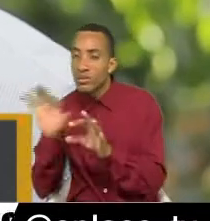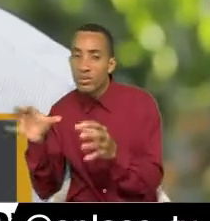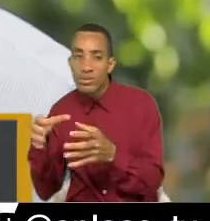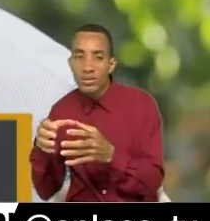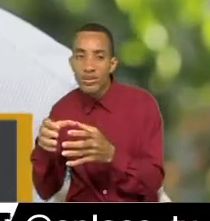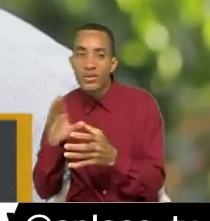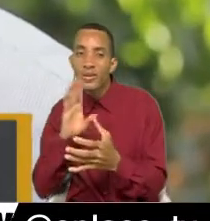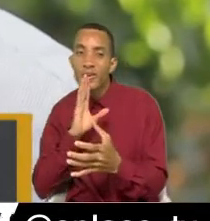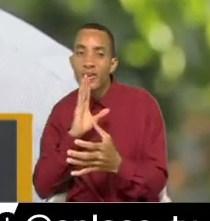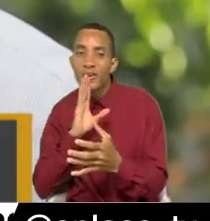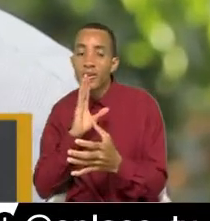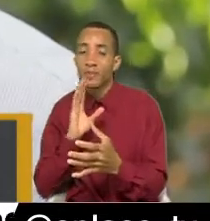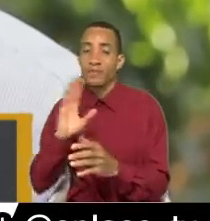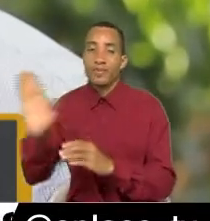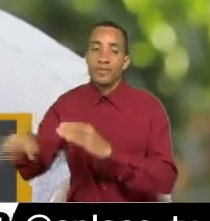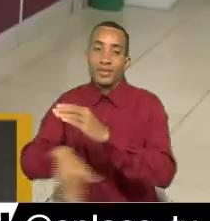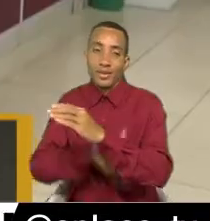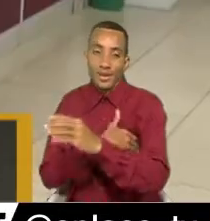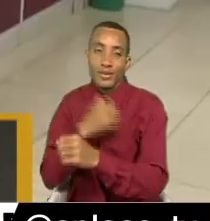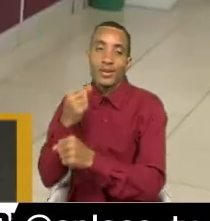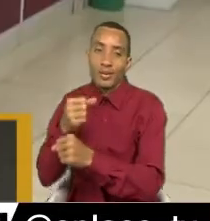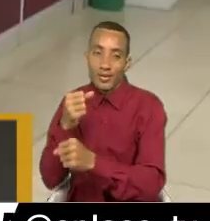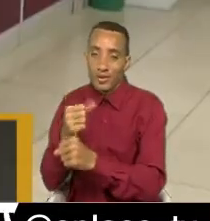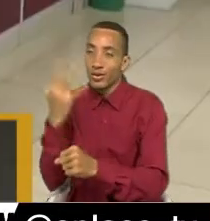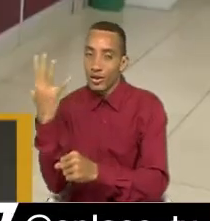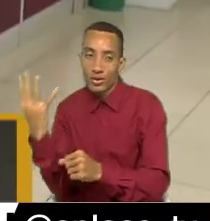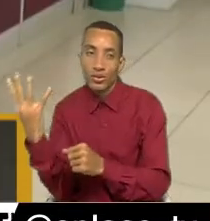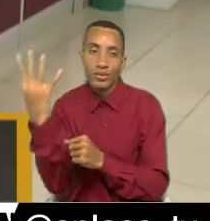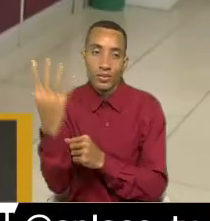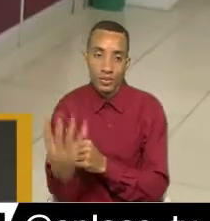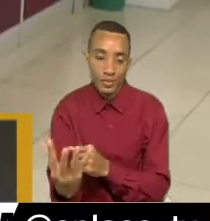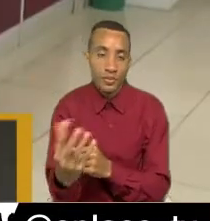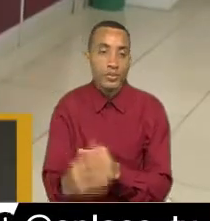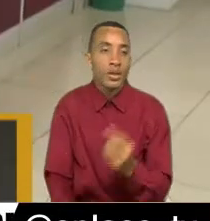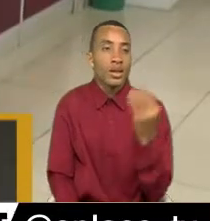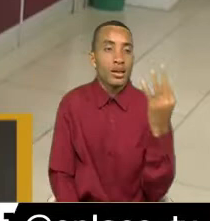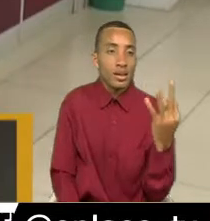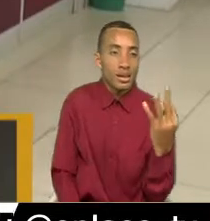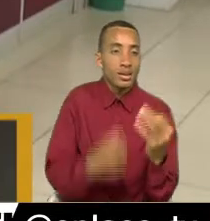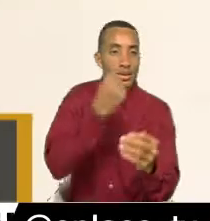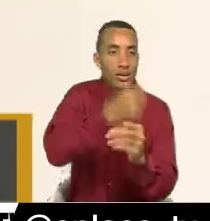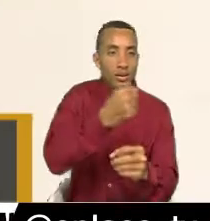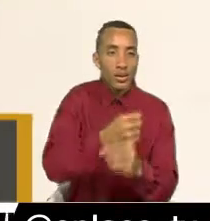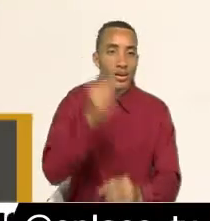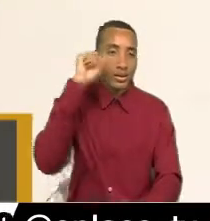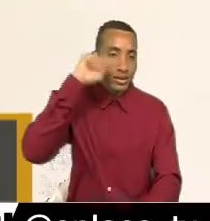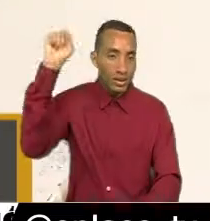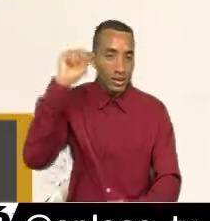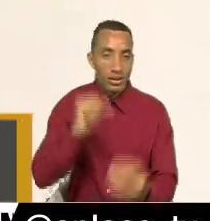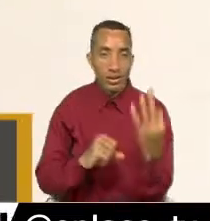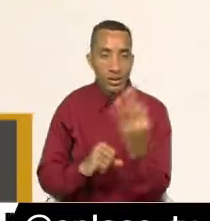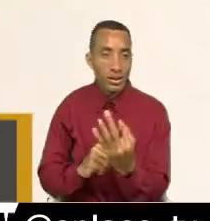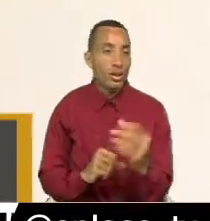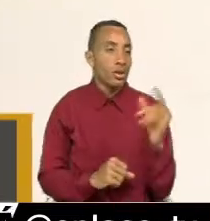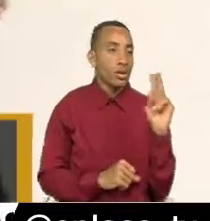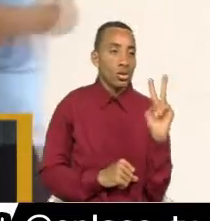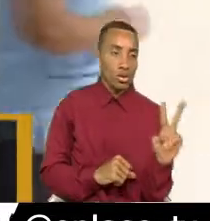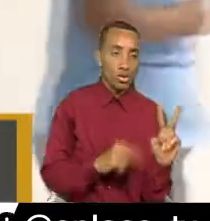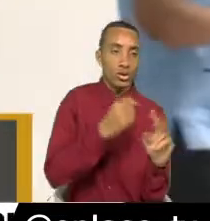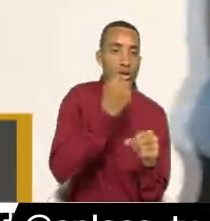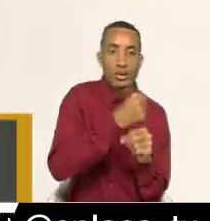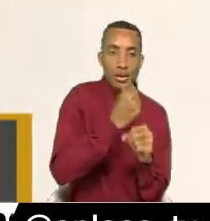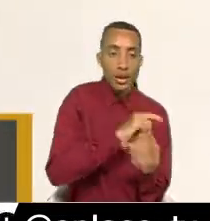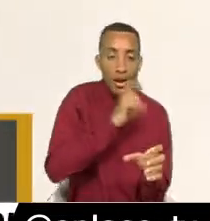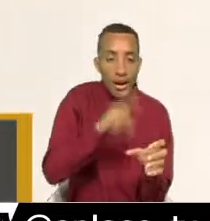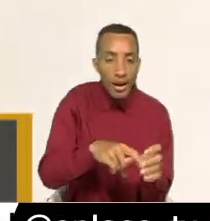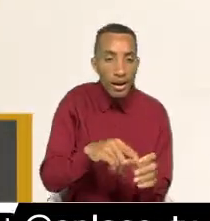por parte del Ministerio de Trabajo, 3 trabajadores sindicalizados, 2 trabajadores no sindicalizados, de